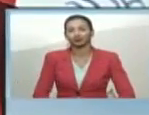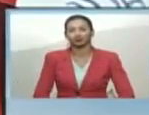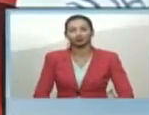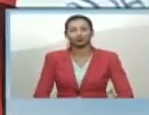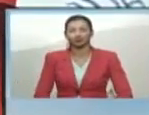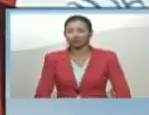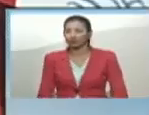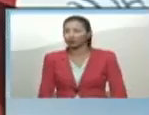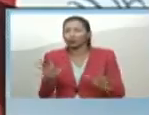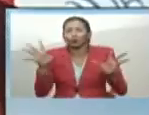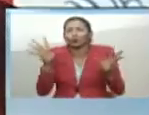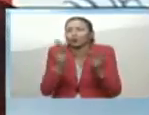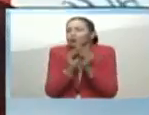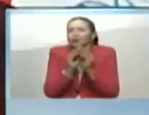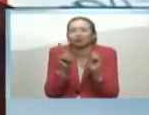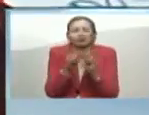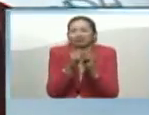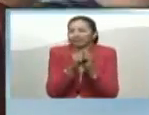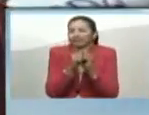al